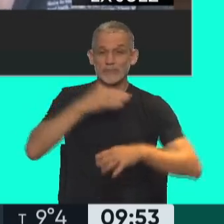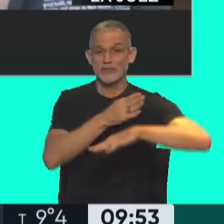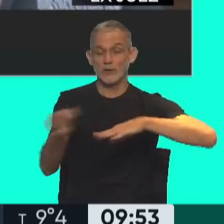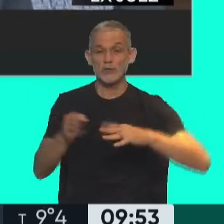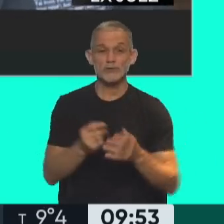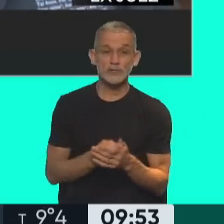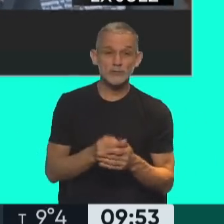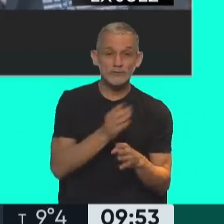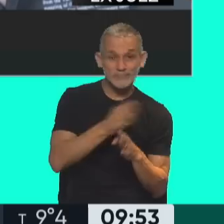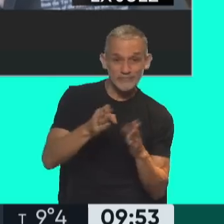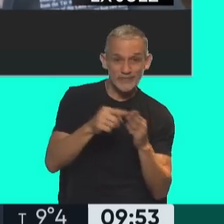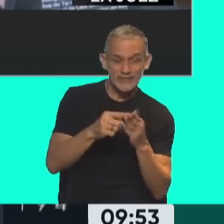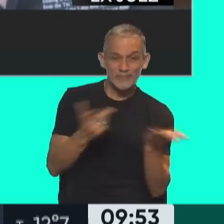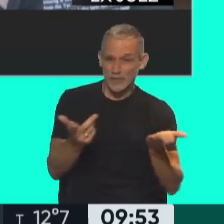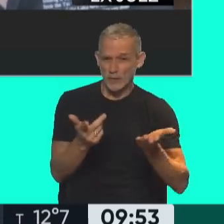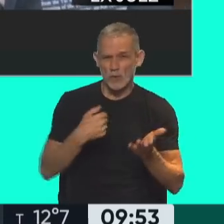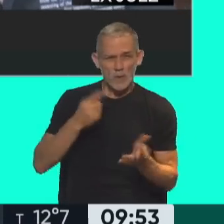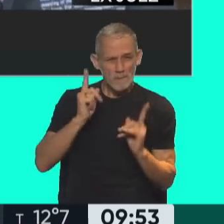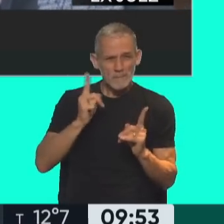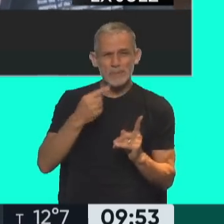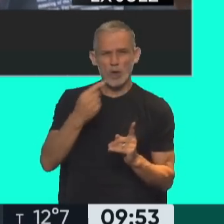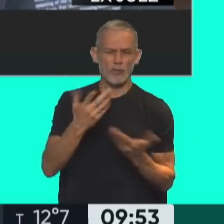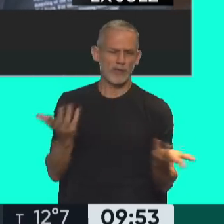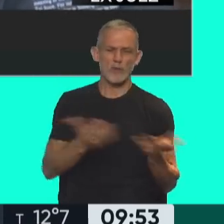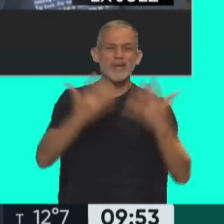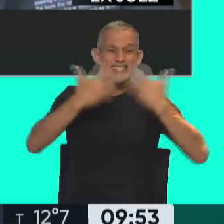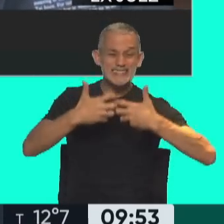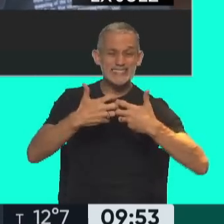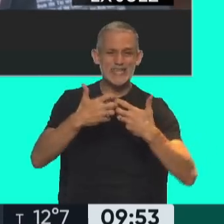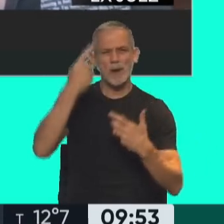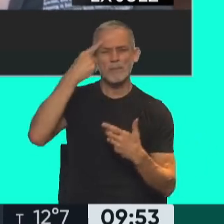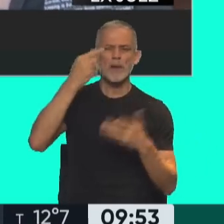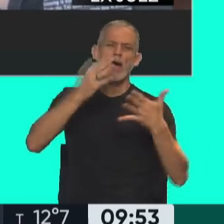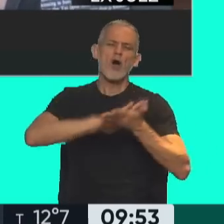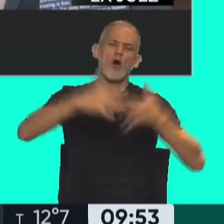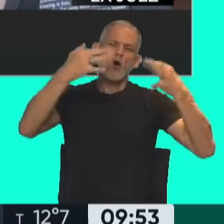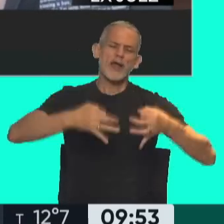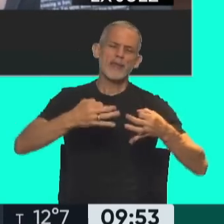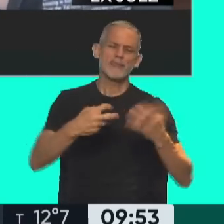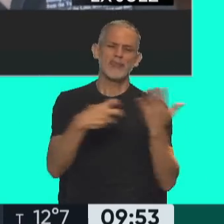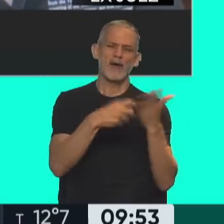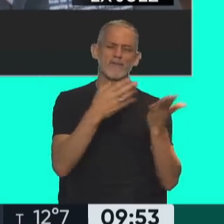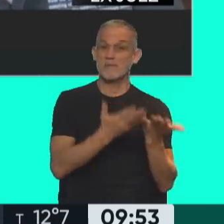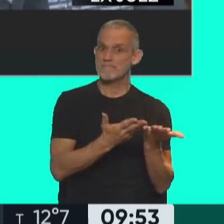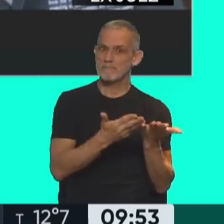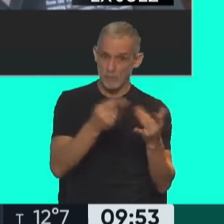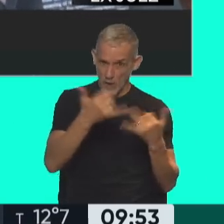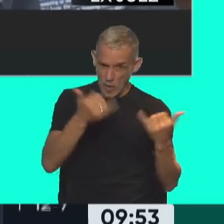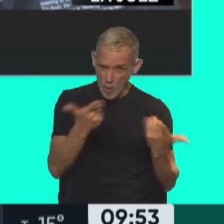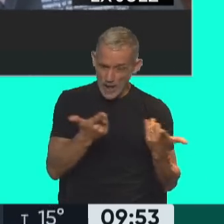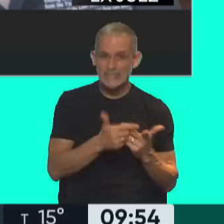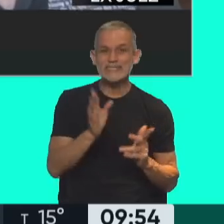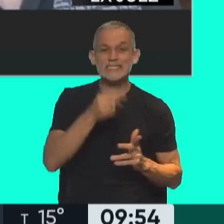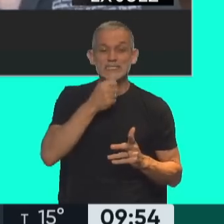problema es que insisto con lo que dije al comienzo los sistemas presuponen la honestidad quienes lo van a aplicar si en los alegatos